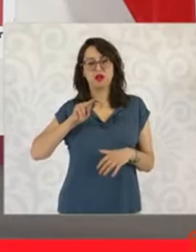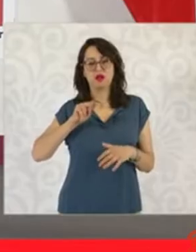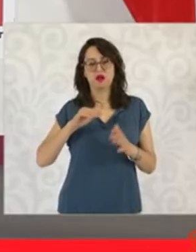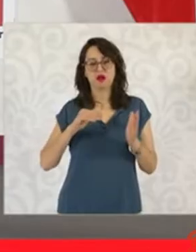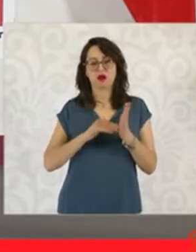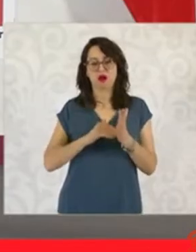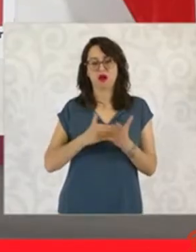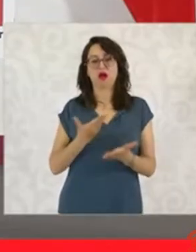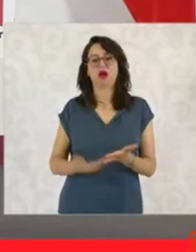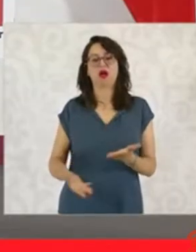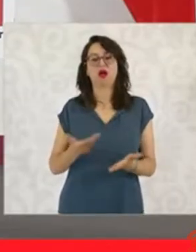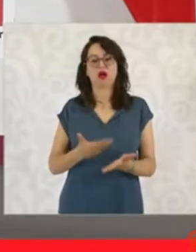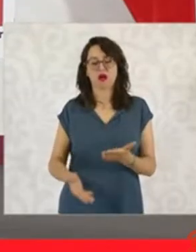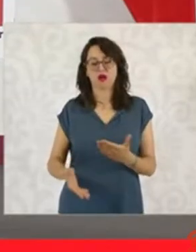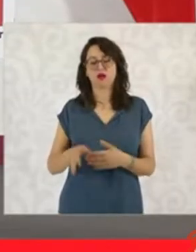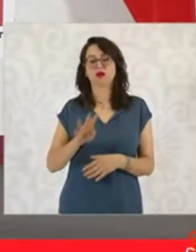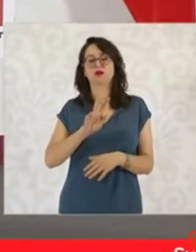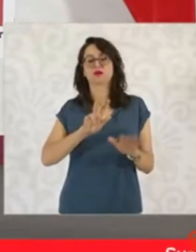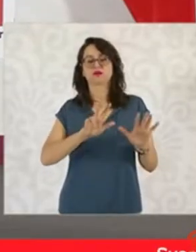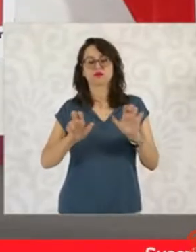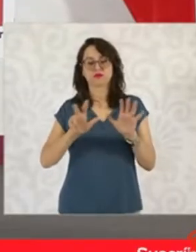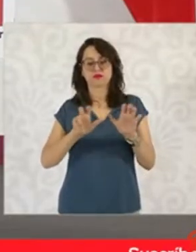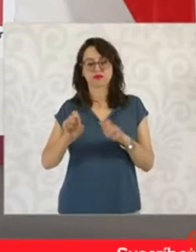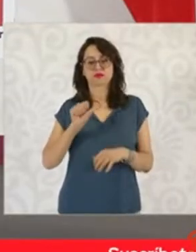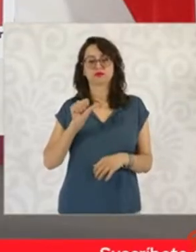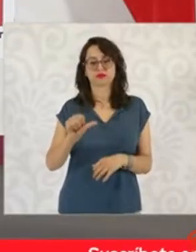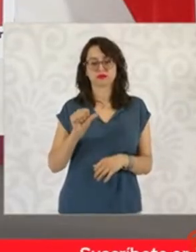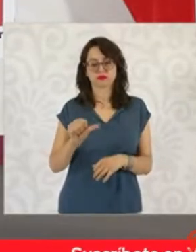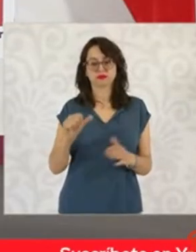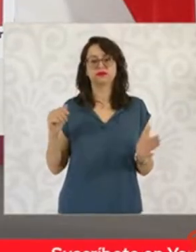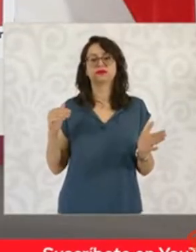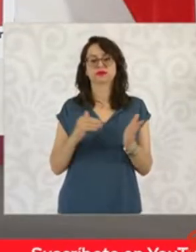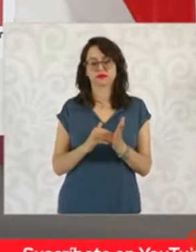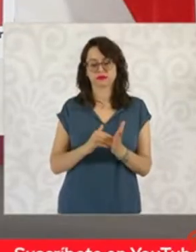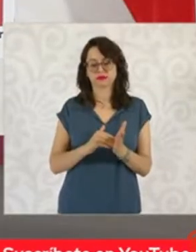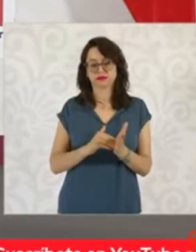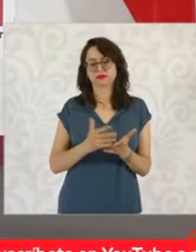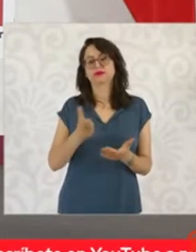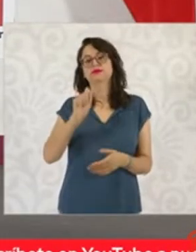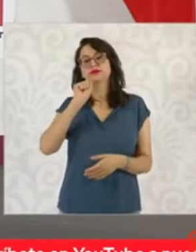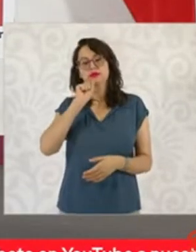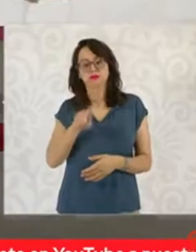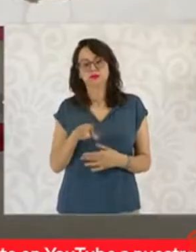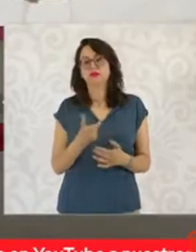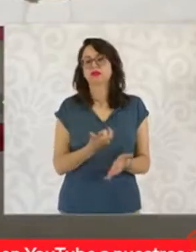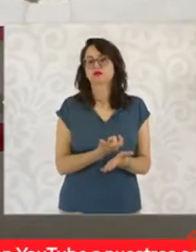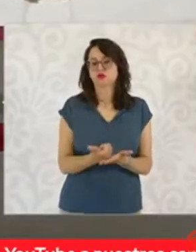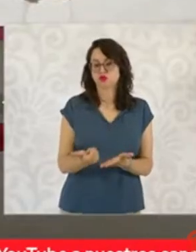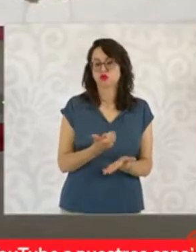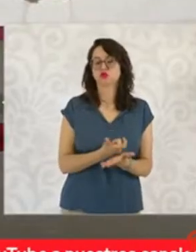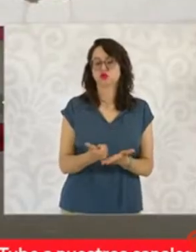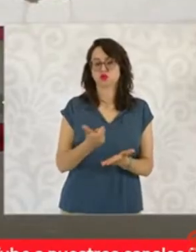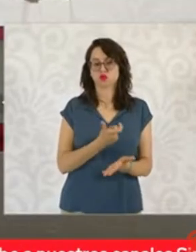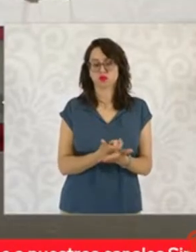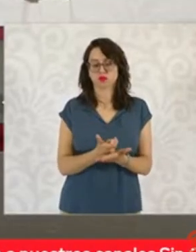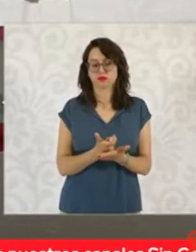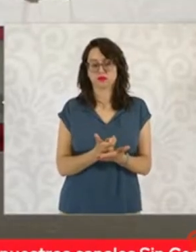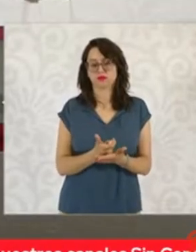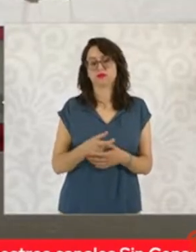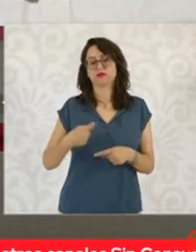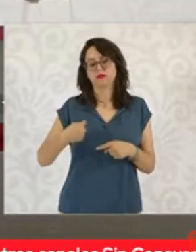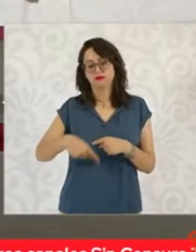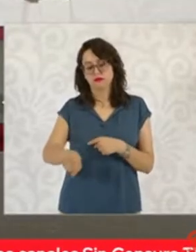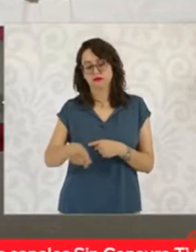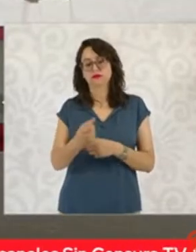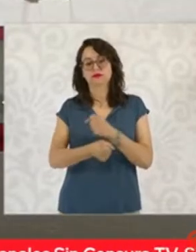780,000 a 816,000 pesos. Y bueno, también la política salarial, porque a partir de enero de este